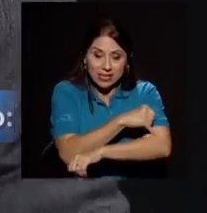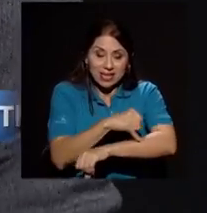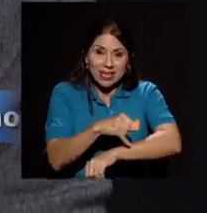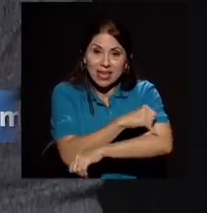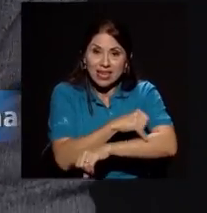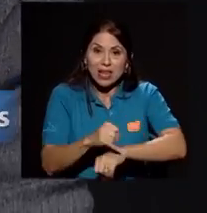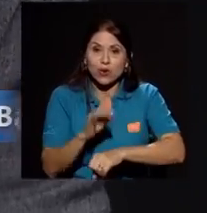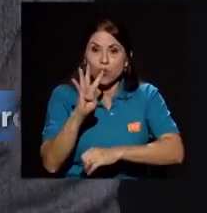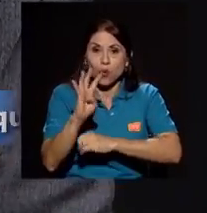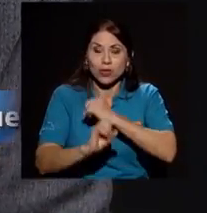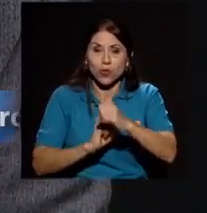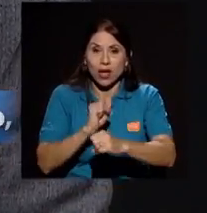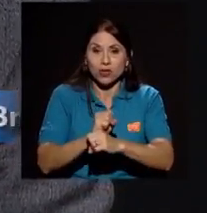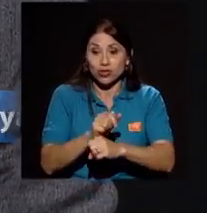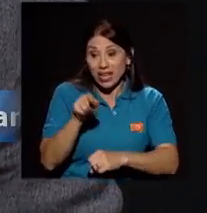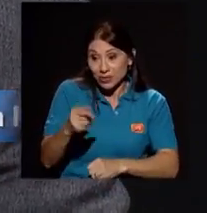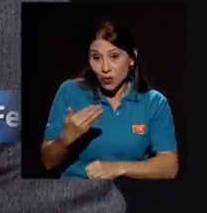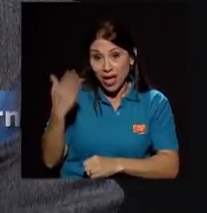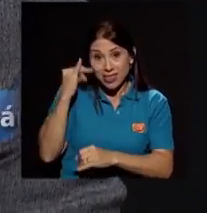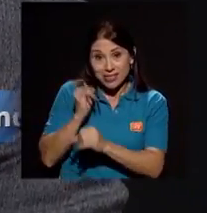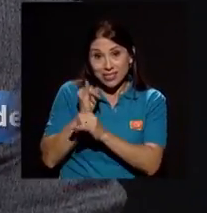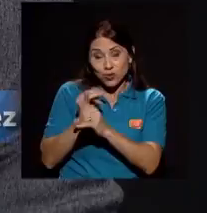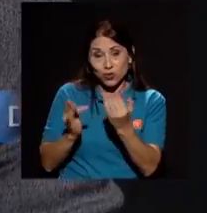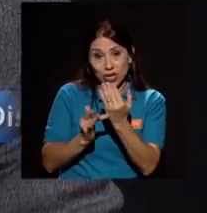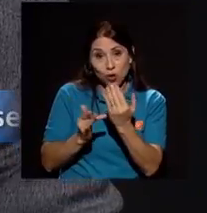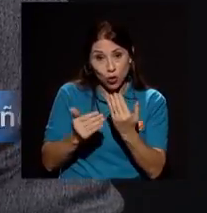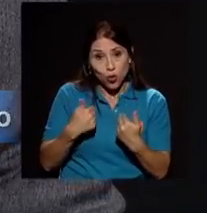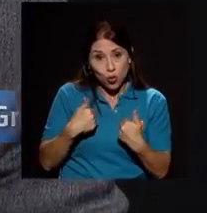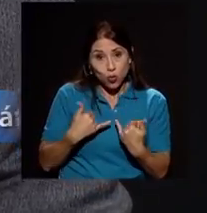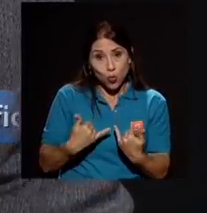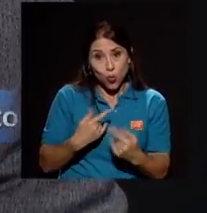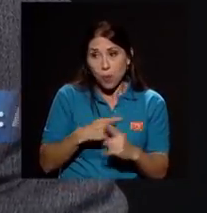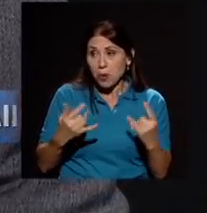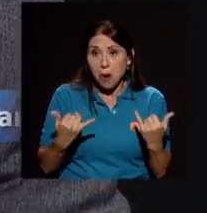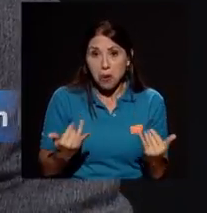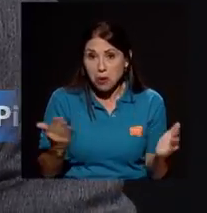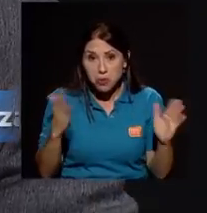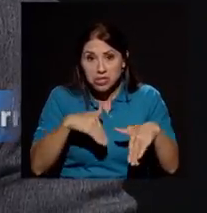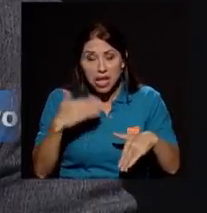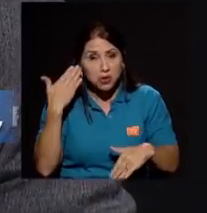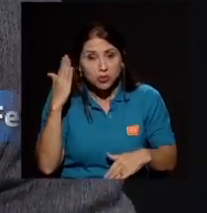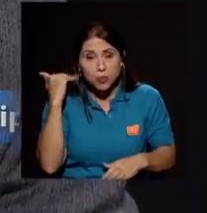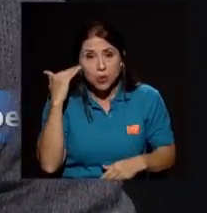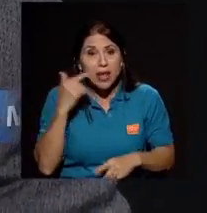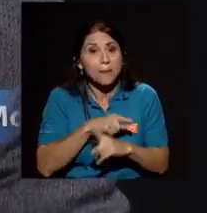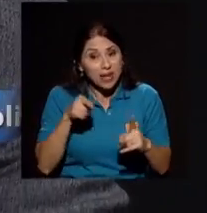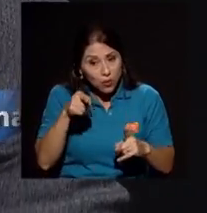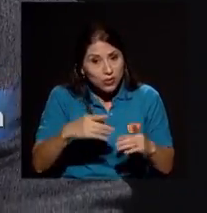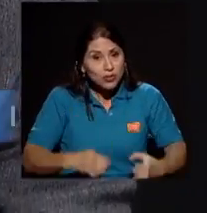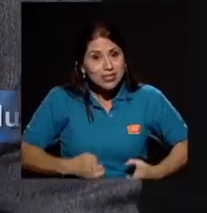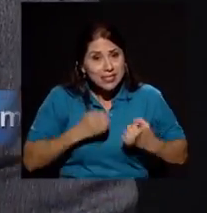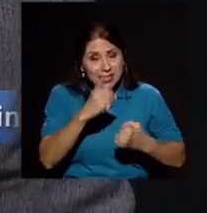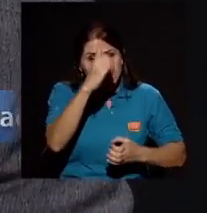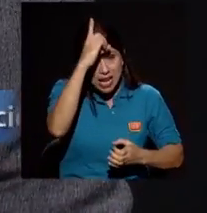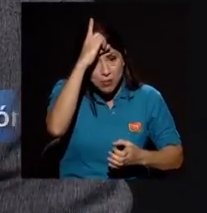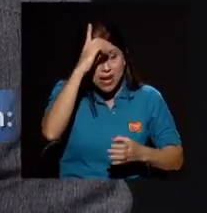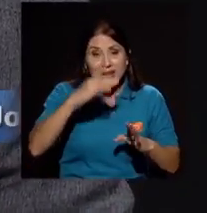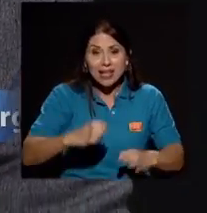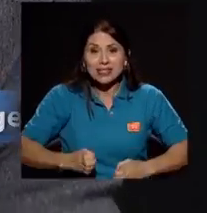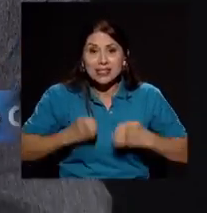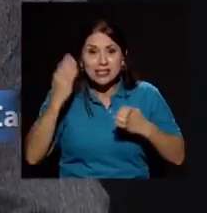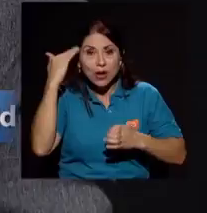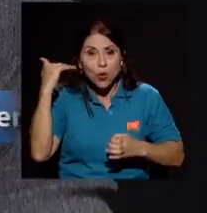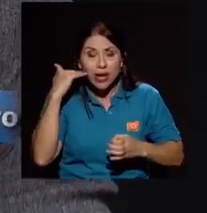tecnológico porque él no lo tiene ahora no lo sé pero pero eso existe en alemania eso existe en corea y se existen muchísimos países